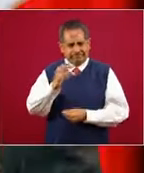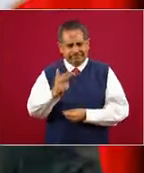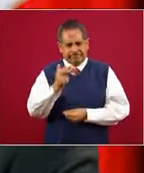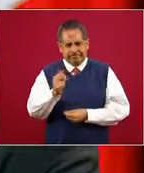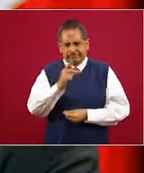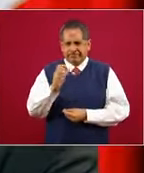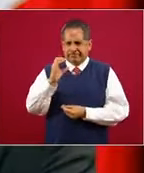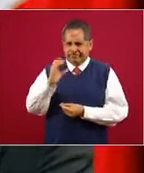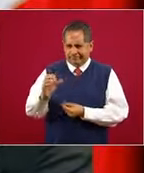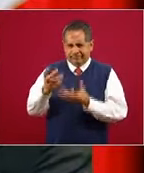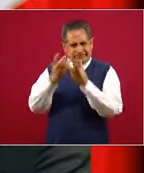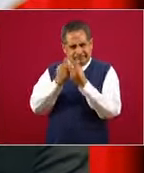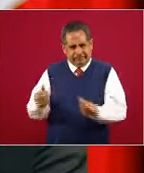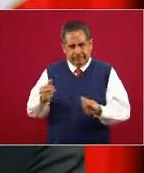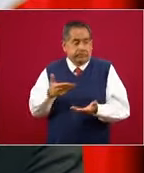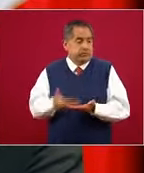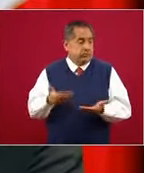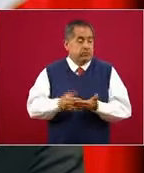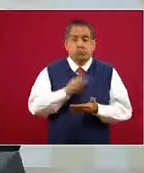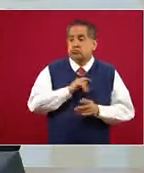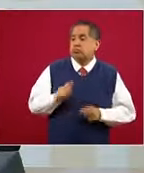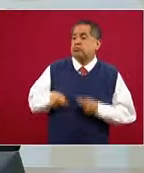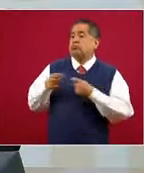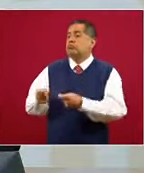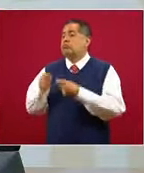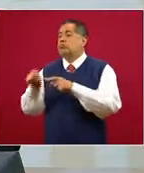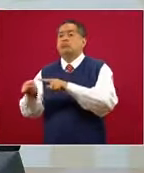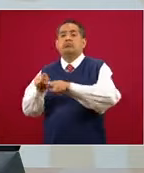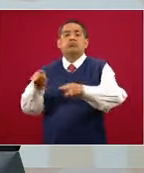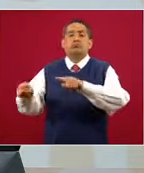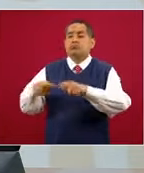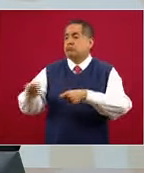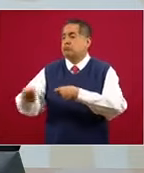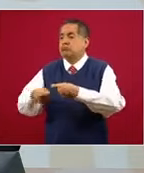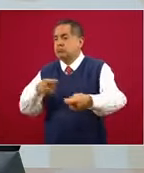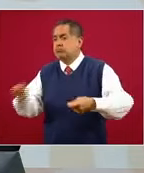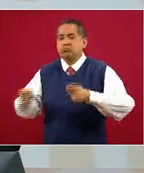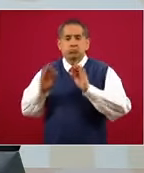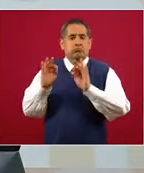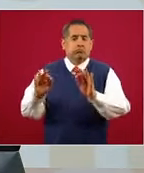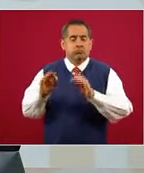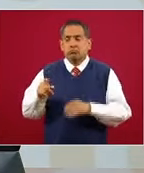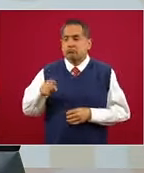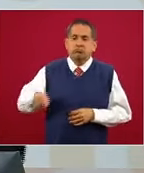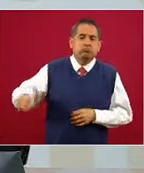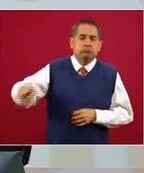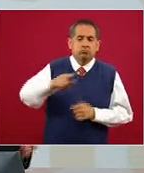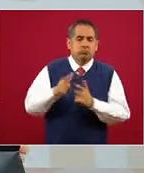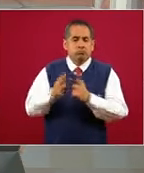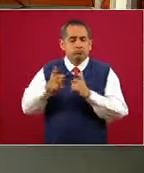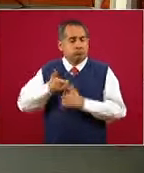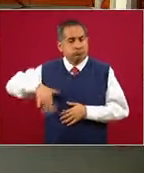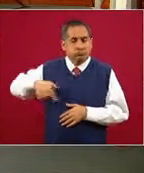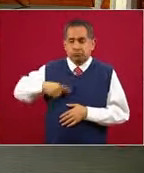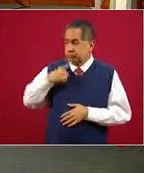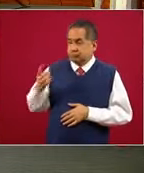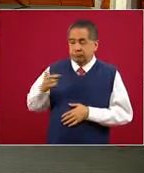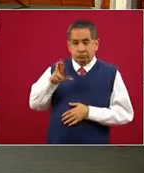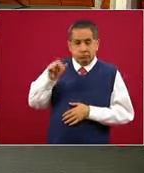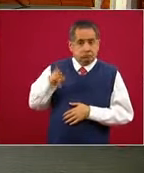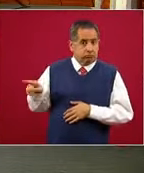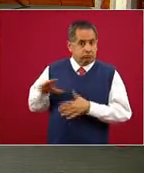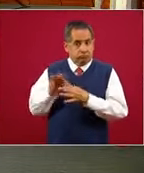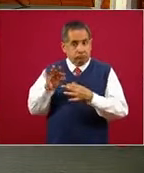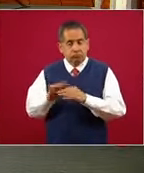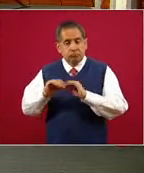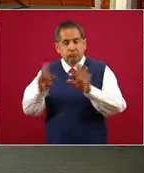de acercar los tratamientos a la población, y muchas de las poblaciones vulnerables, como lo señaló la doctora de la